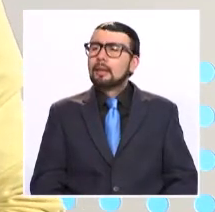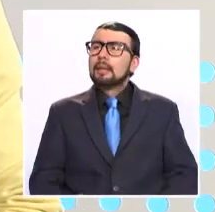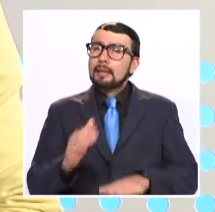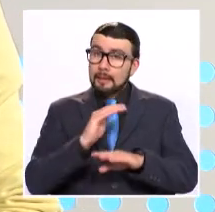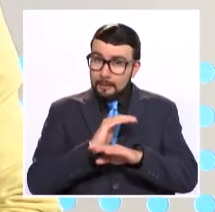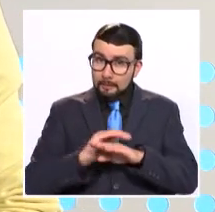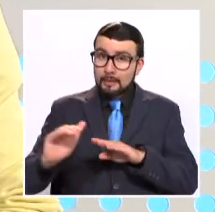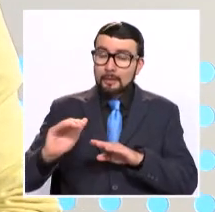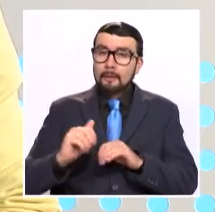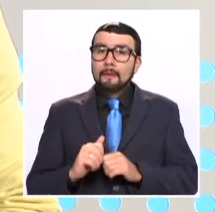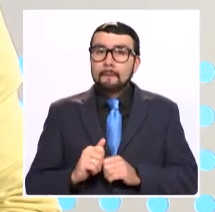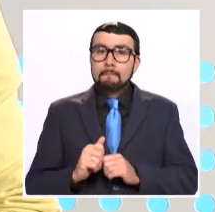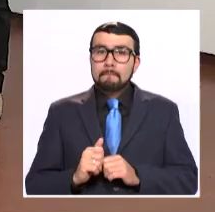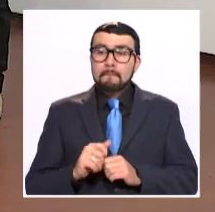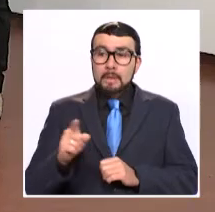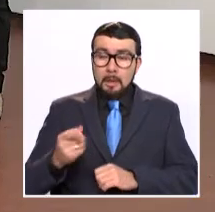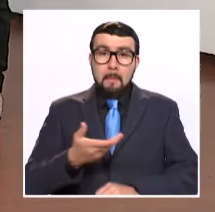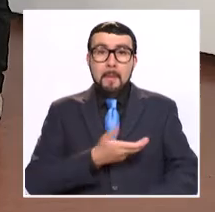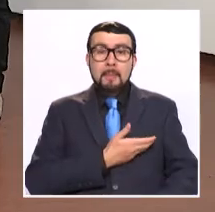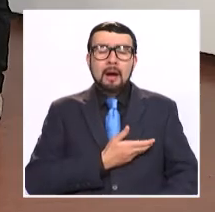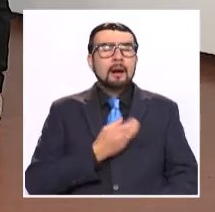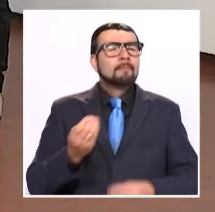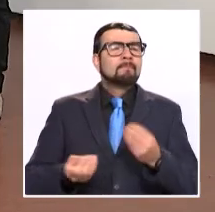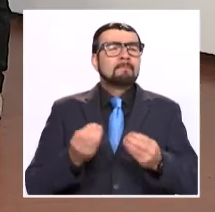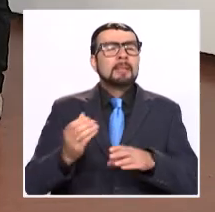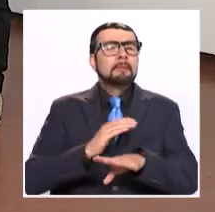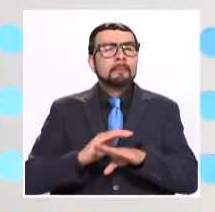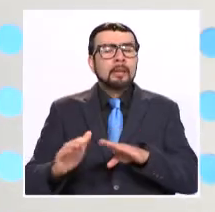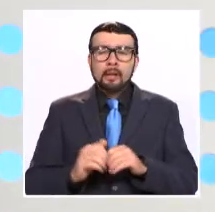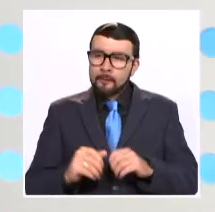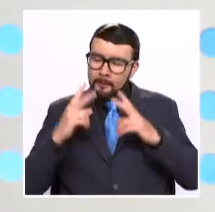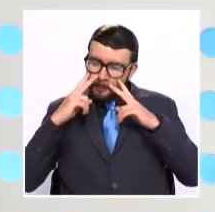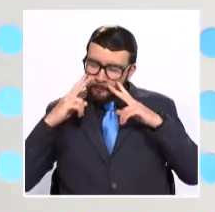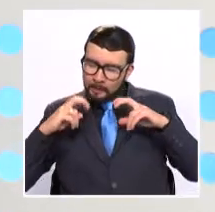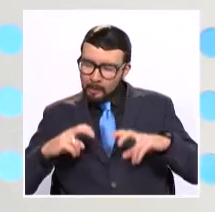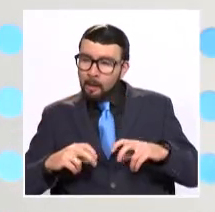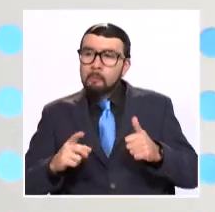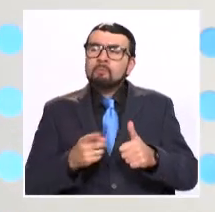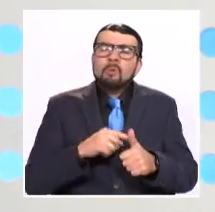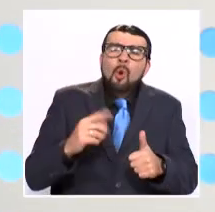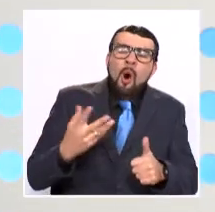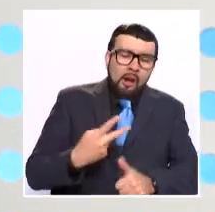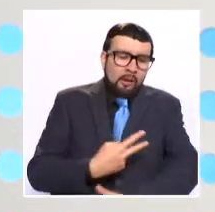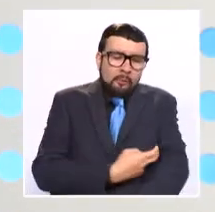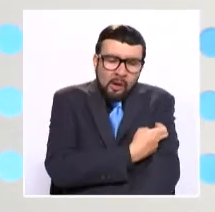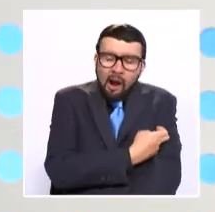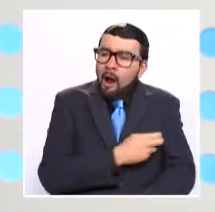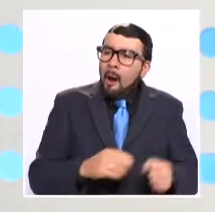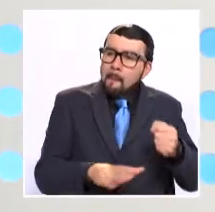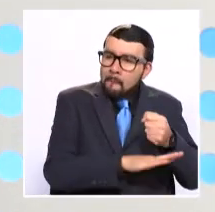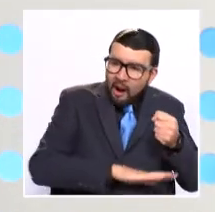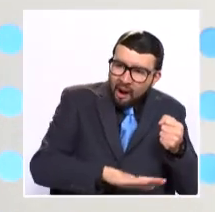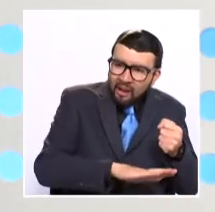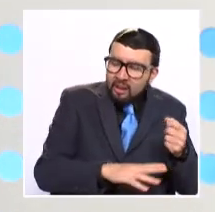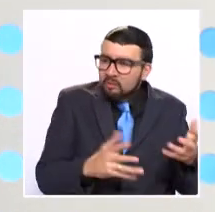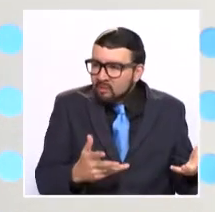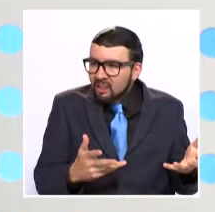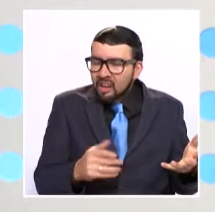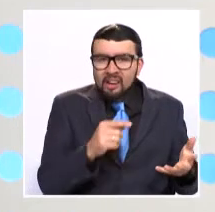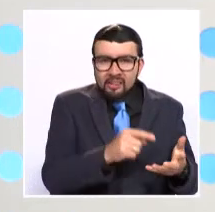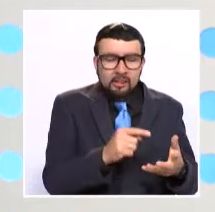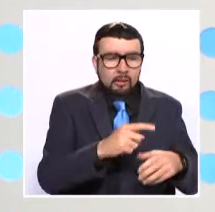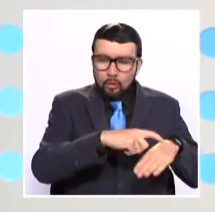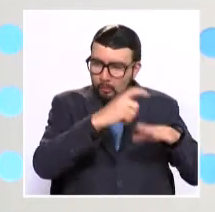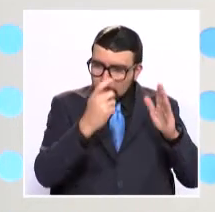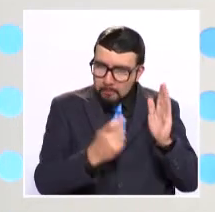para esta mamá es para que revisemos. Hay que mirar qué vacuna fue. Si fue en el esquema básico, esa vacuna es de germen entero